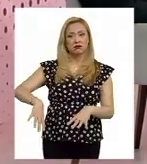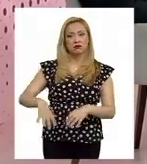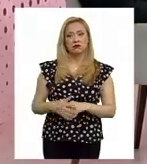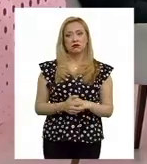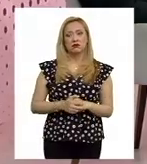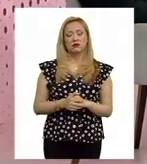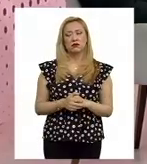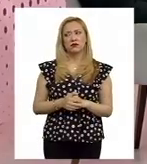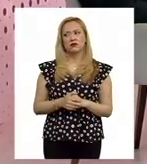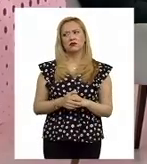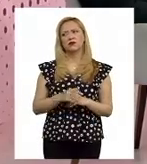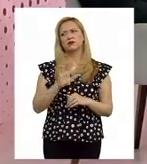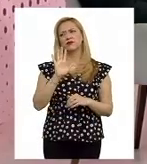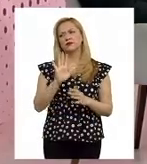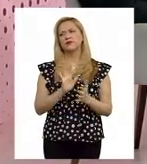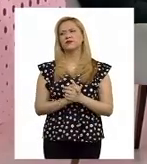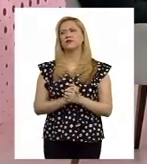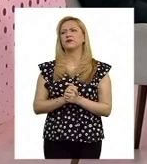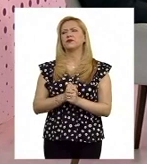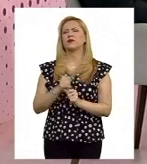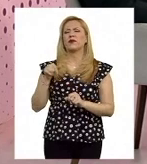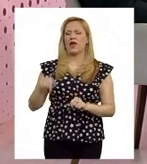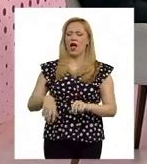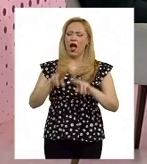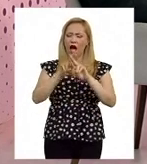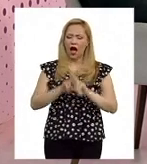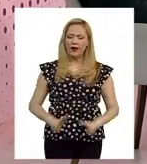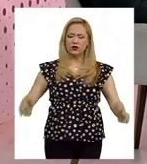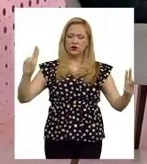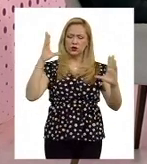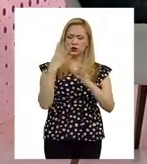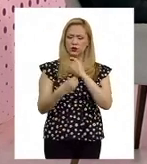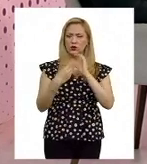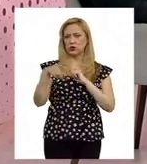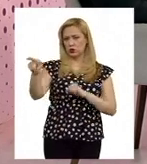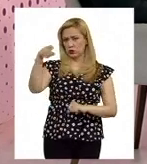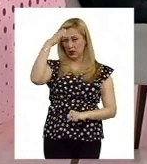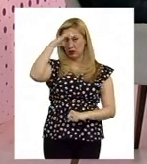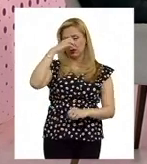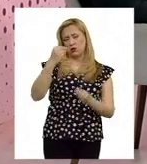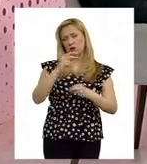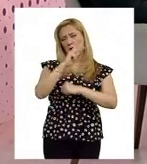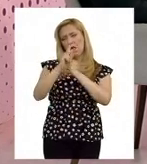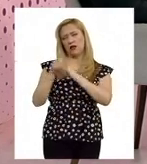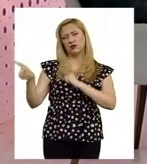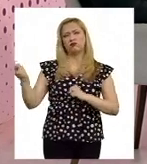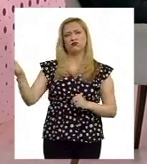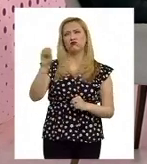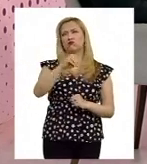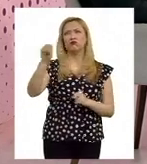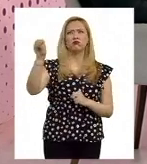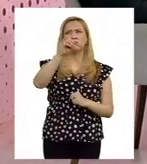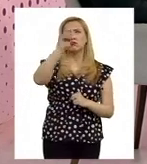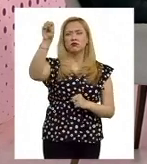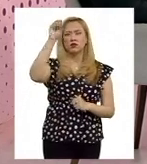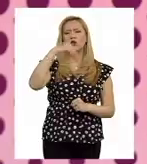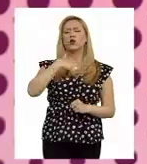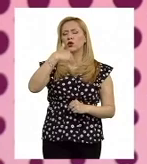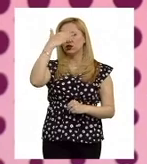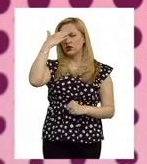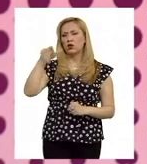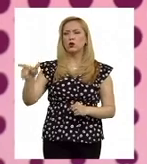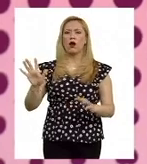Georgios, desde la perspectiva de ACNUR y en tu experiencia, tú has estado en varios países y sé que has